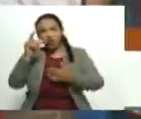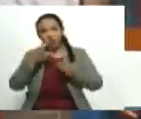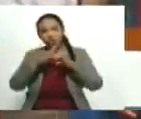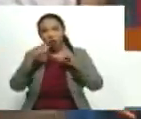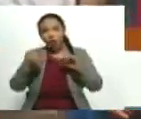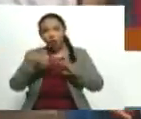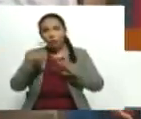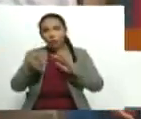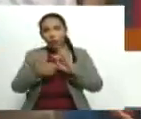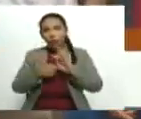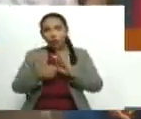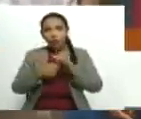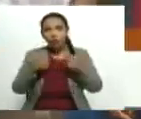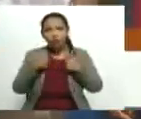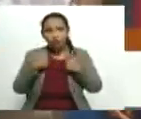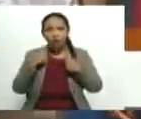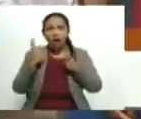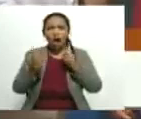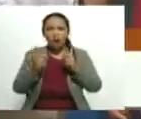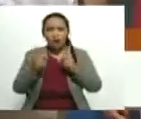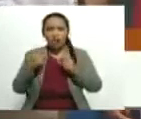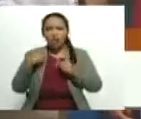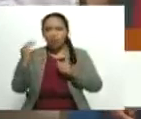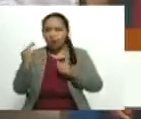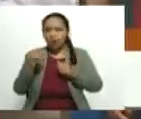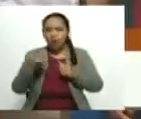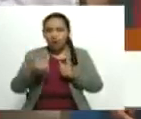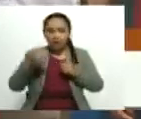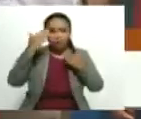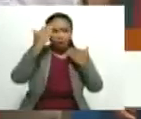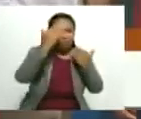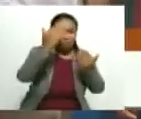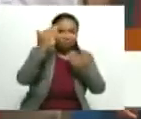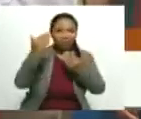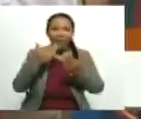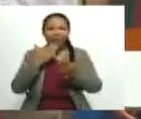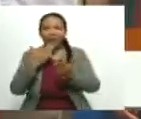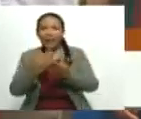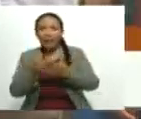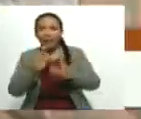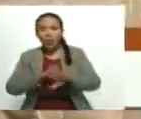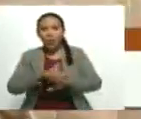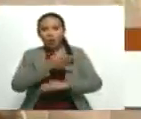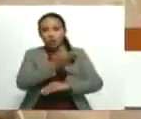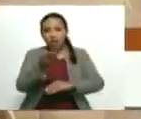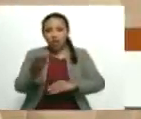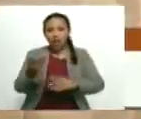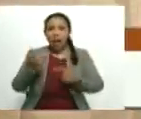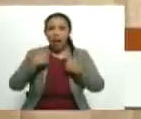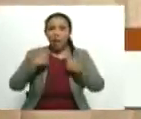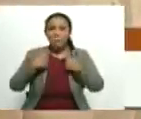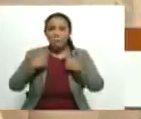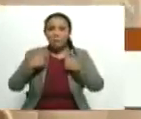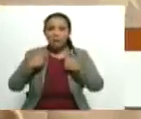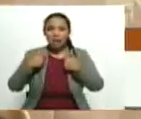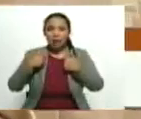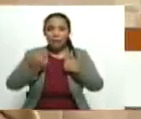solo pasar por aquí, saludarlos, agradecerles que me hayan dado la cola